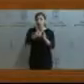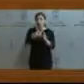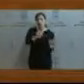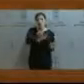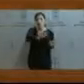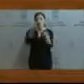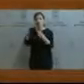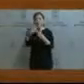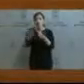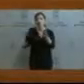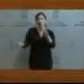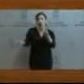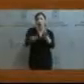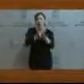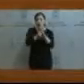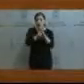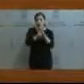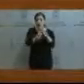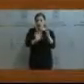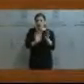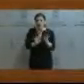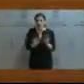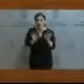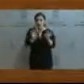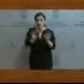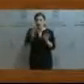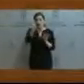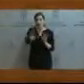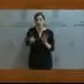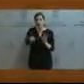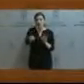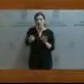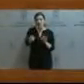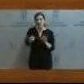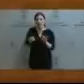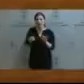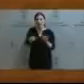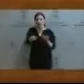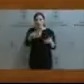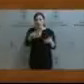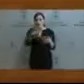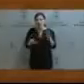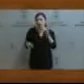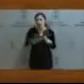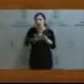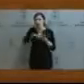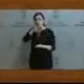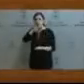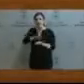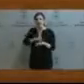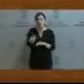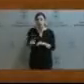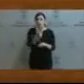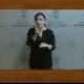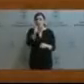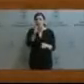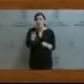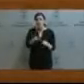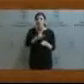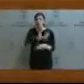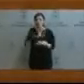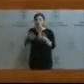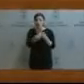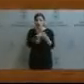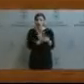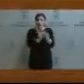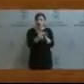una ley excepcional y ha más que rozado la ilegalidad. Se modificó la disposición adicional